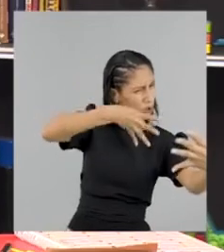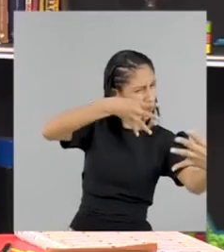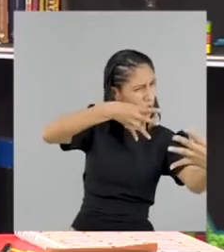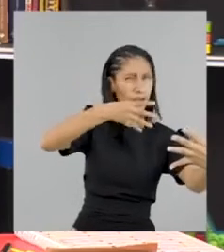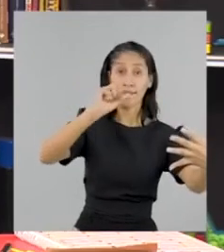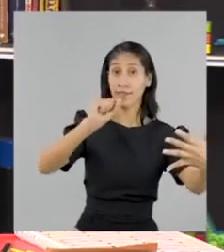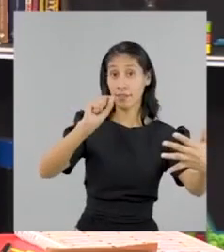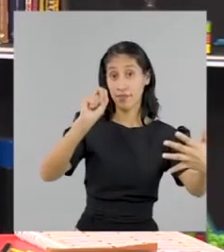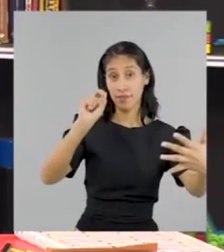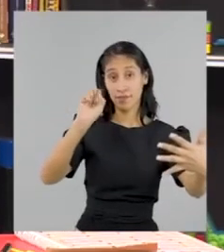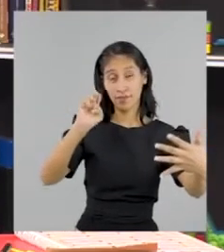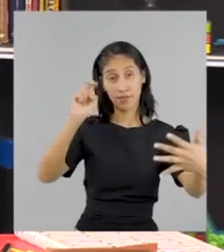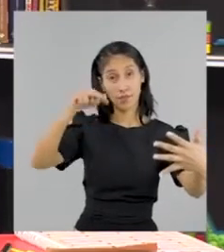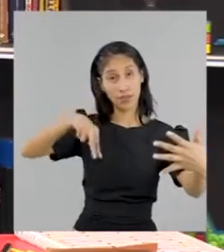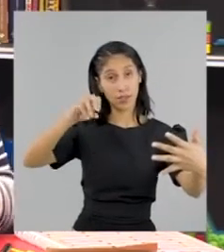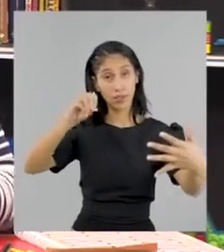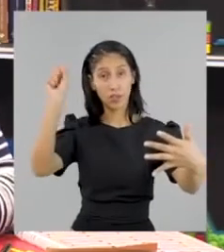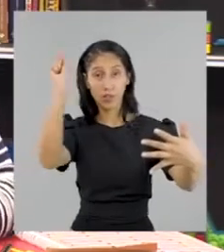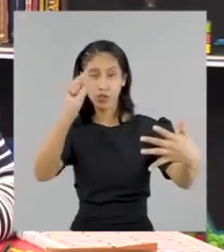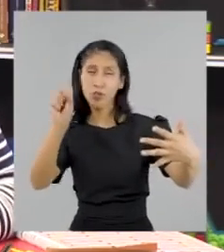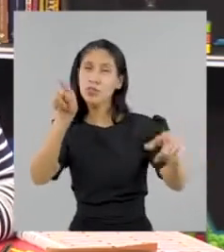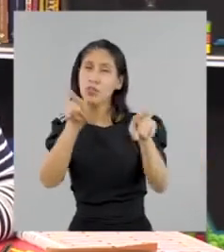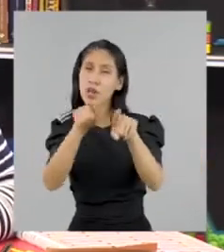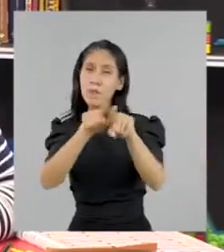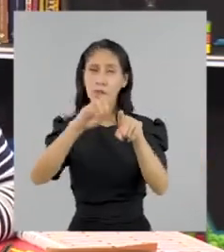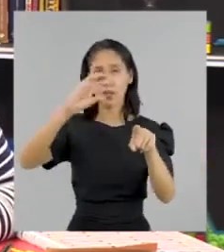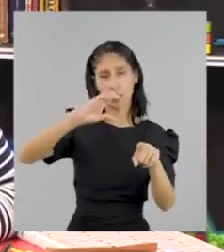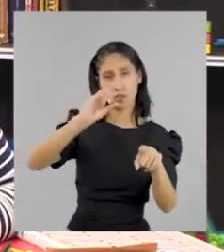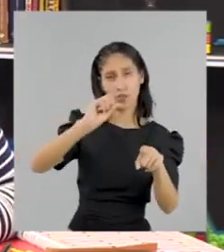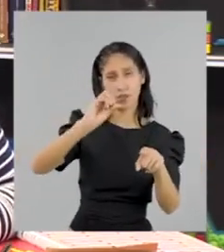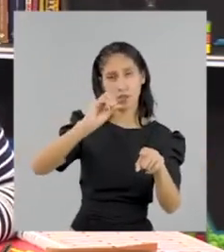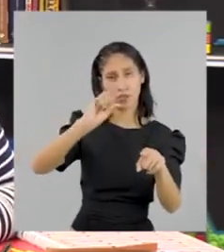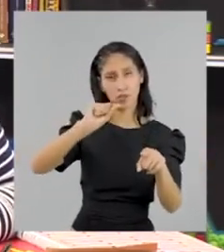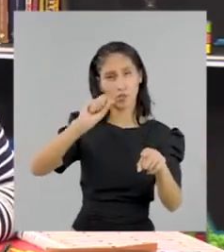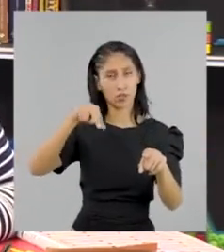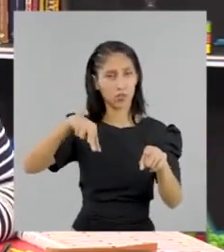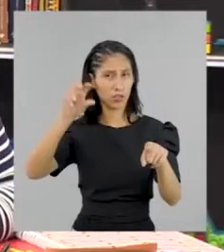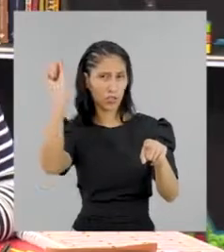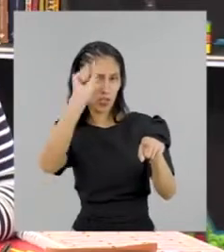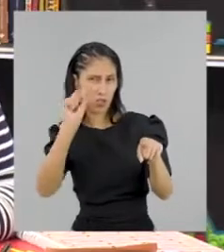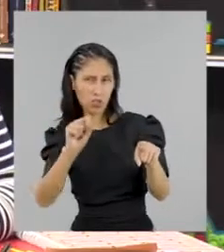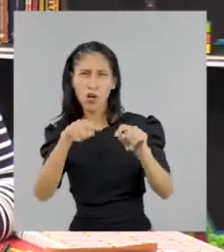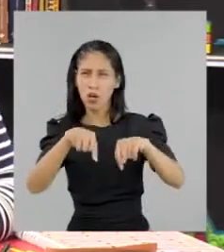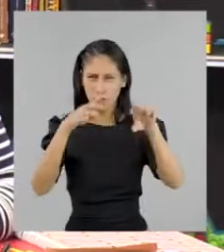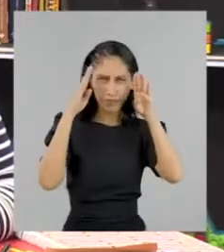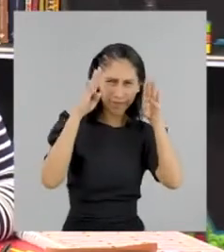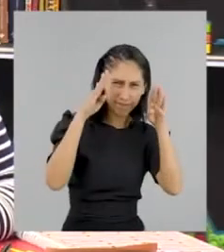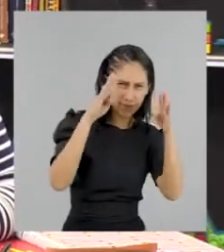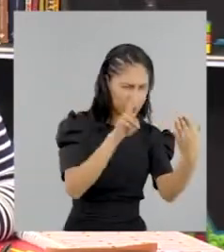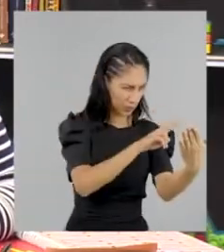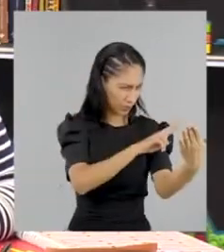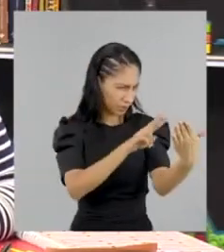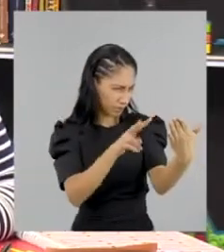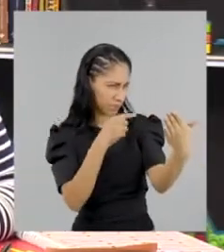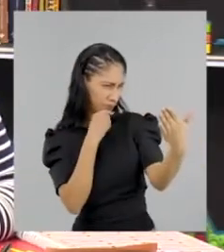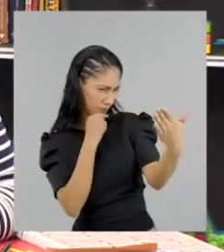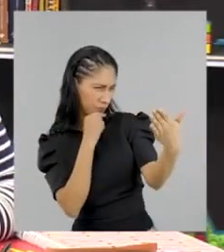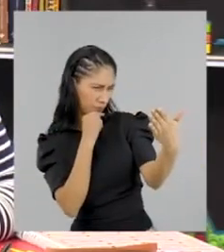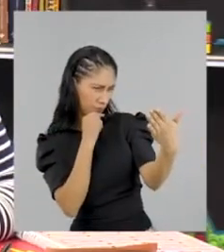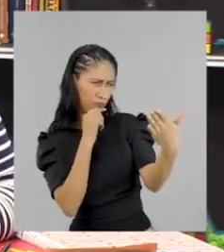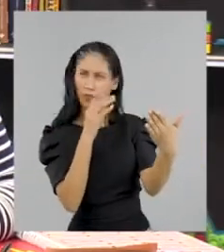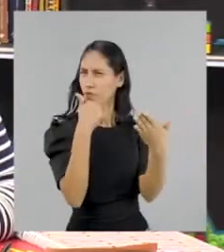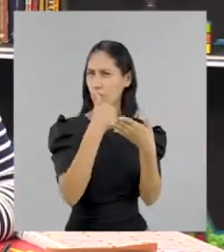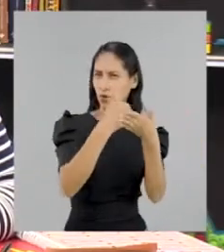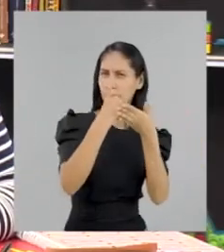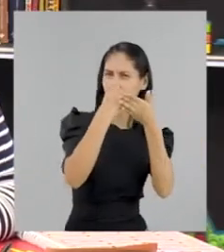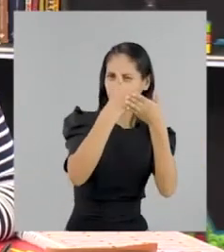sus múltiples aplicaciones. Además, analizaremos sus representaciones gráficas. Pongamos mucha atención a las situaciones que vamos